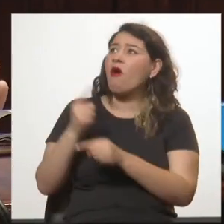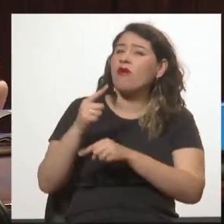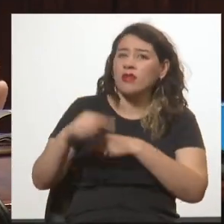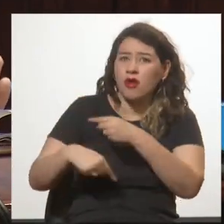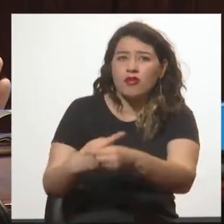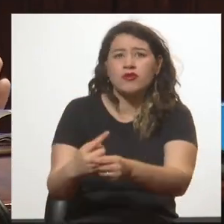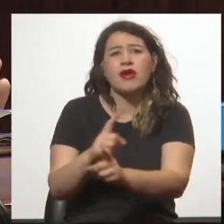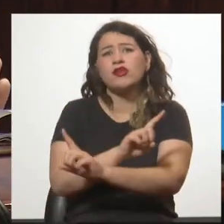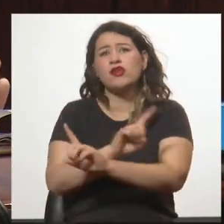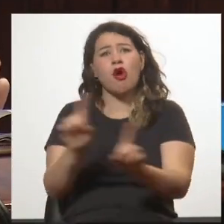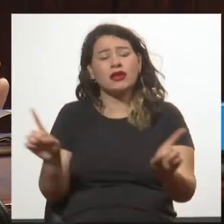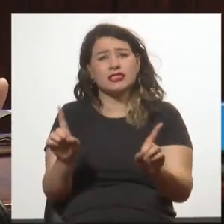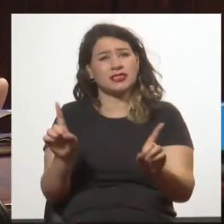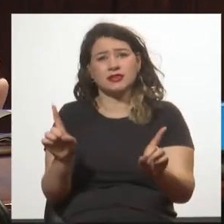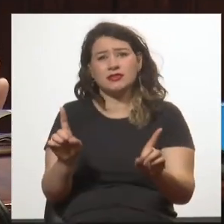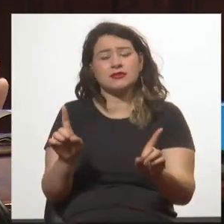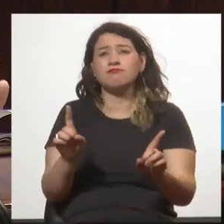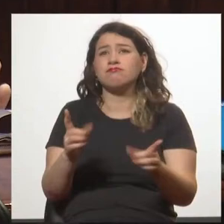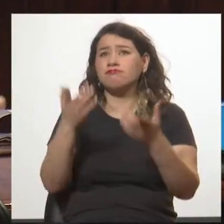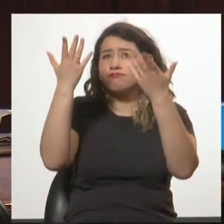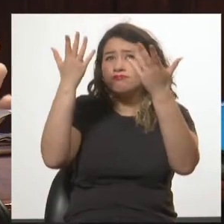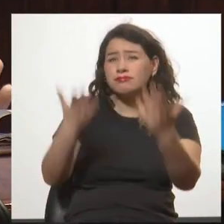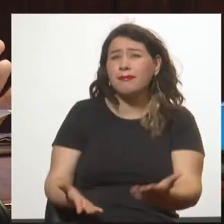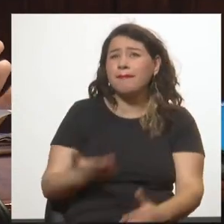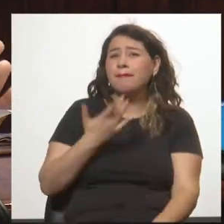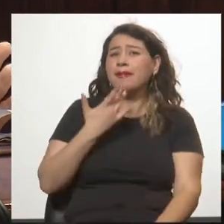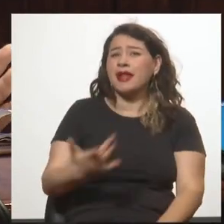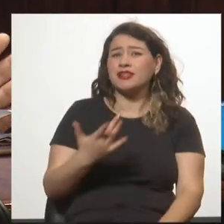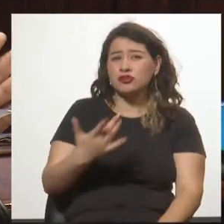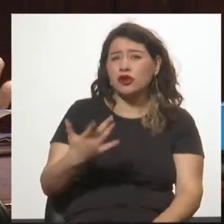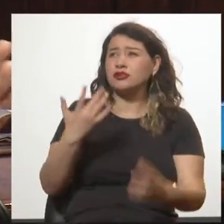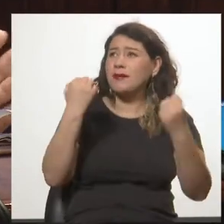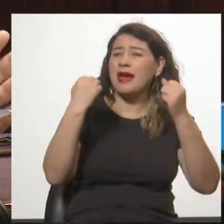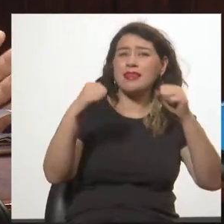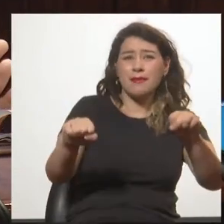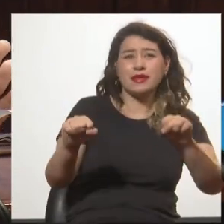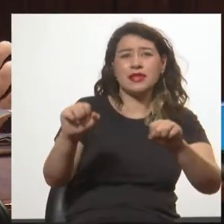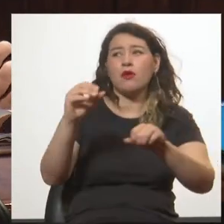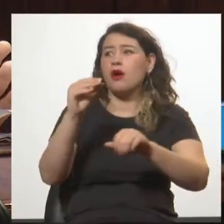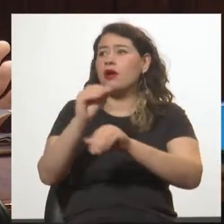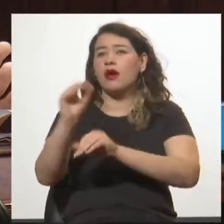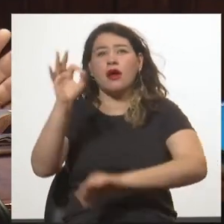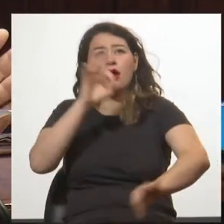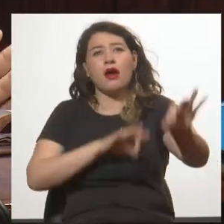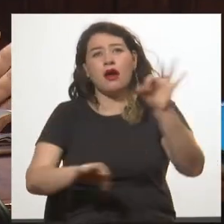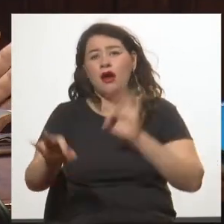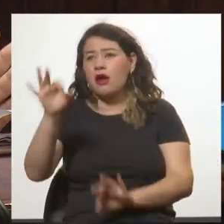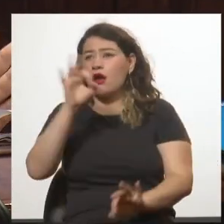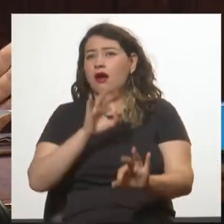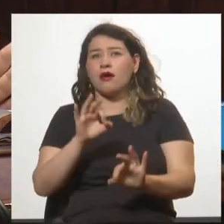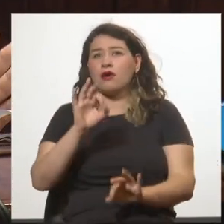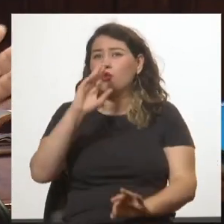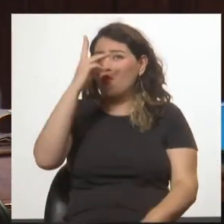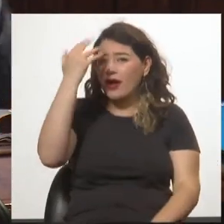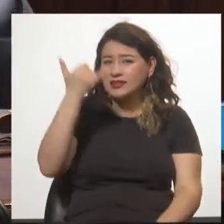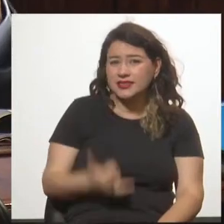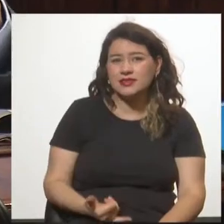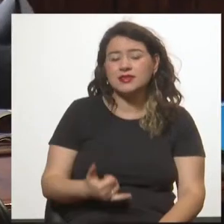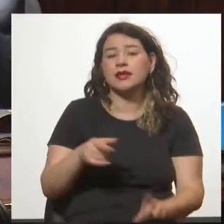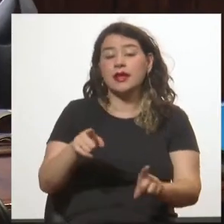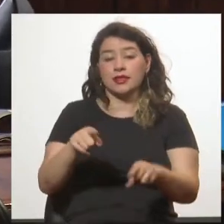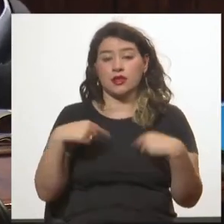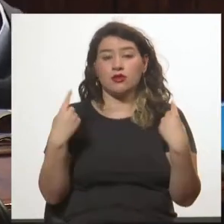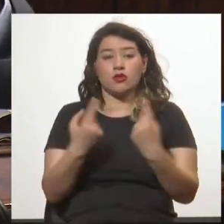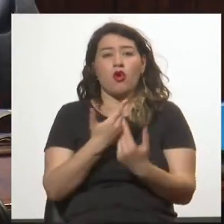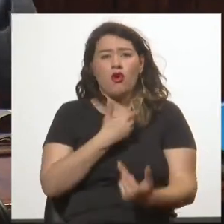es una magnífica infraestructura deportiva y de espectáculos que tiene el país este gobierno